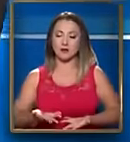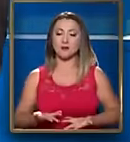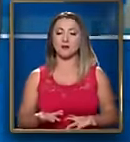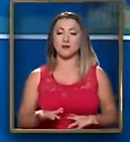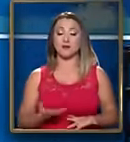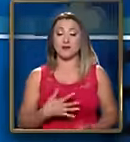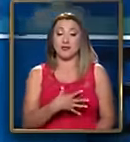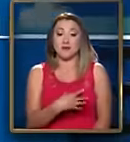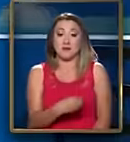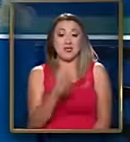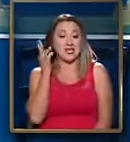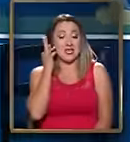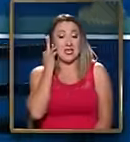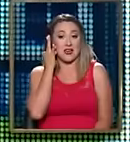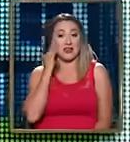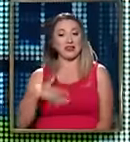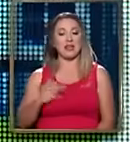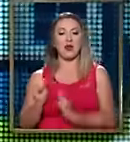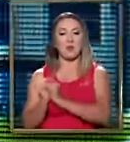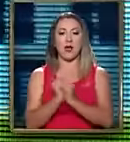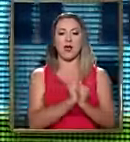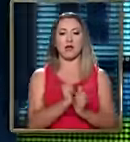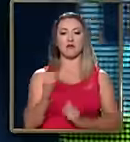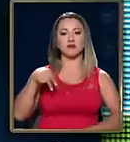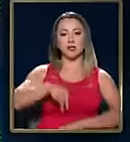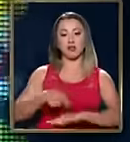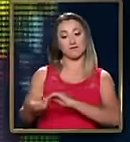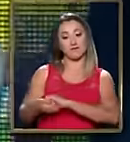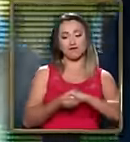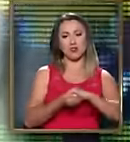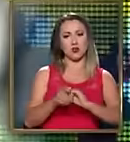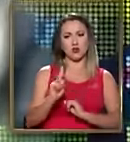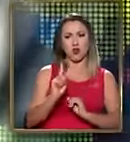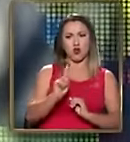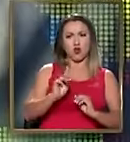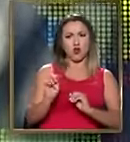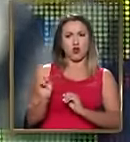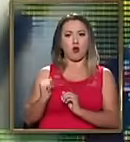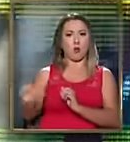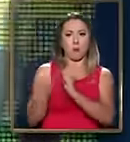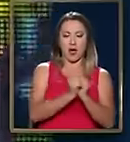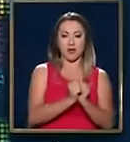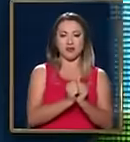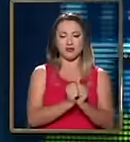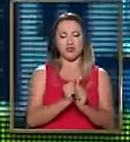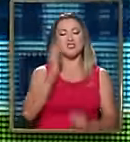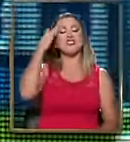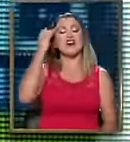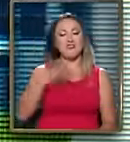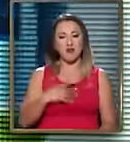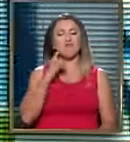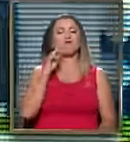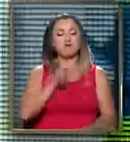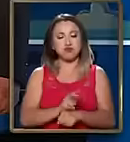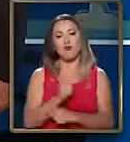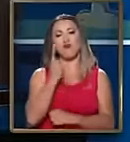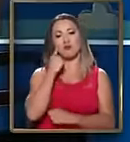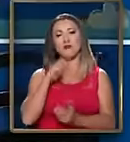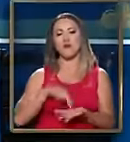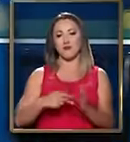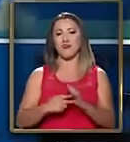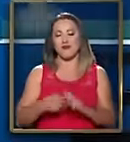es que mi hija me quería acompañar a este escenario. Yo le dije que no, no la quería acá. Porque nosotros sabemos y somos testigos de los